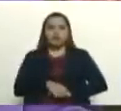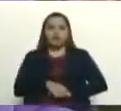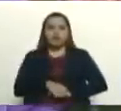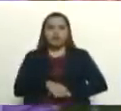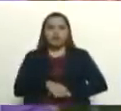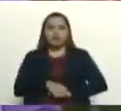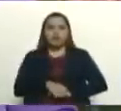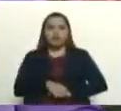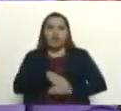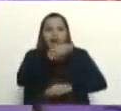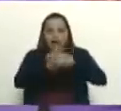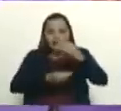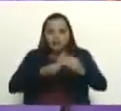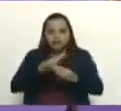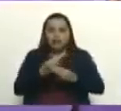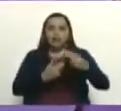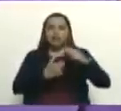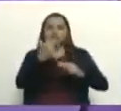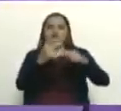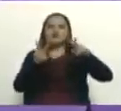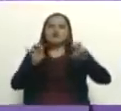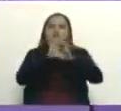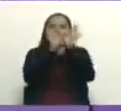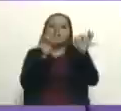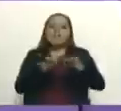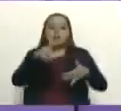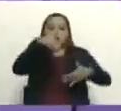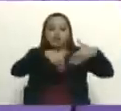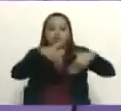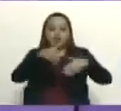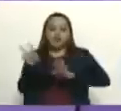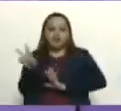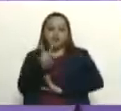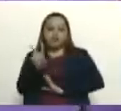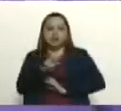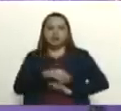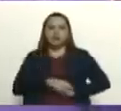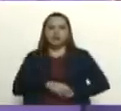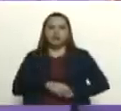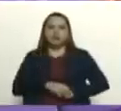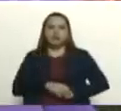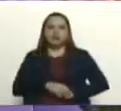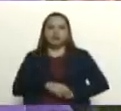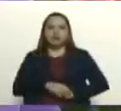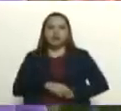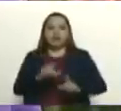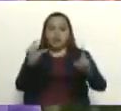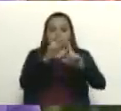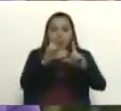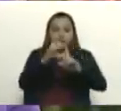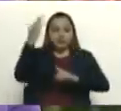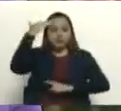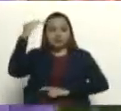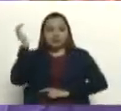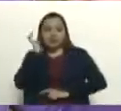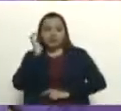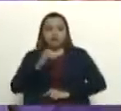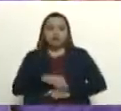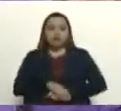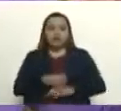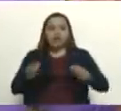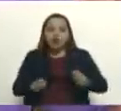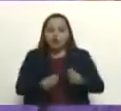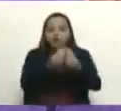dedicaba a la construcción de un nuevo modelo electoral en Venezuela. Y las palabras de Tibisay, junto